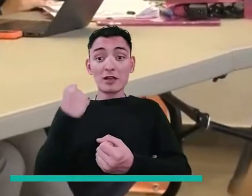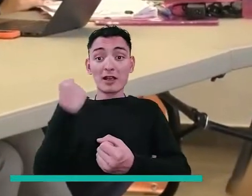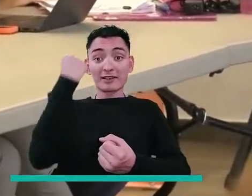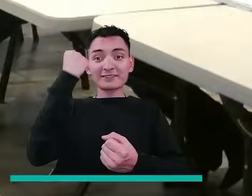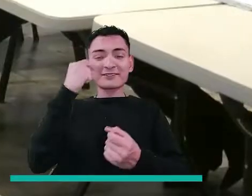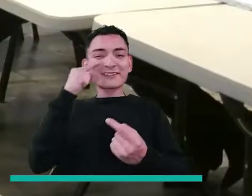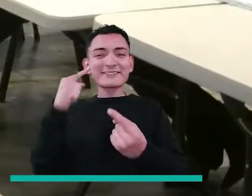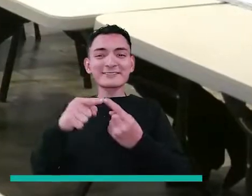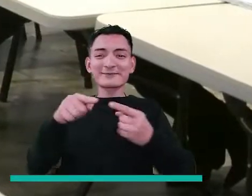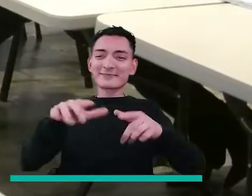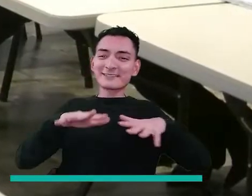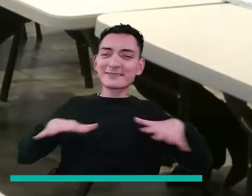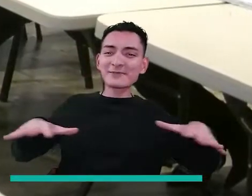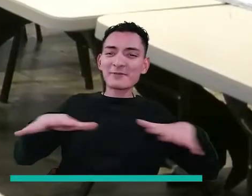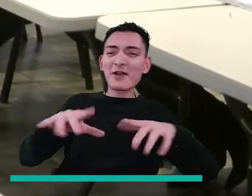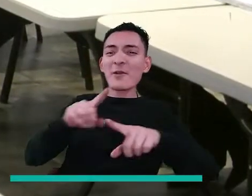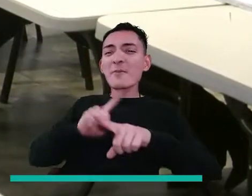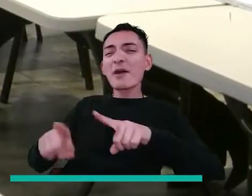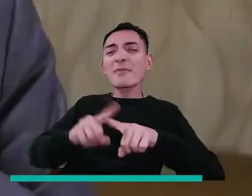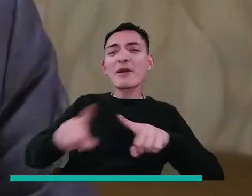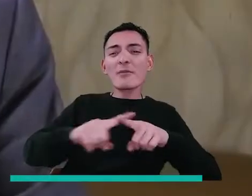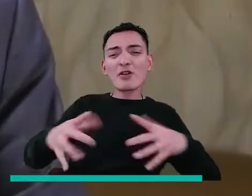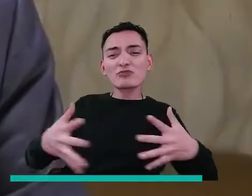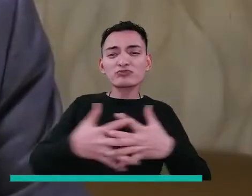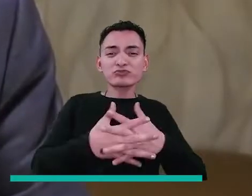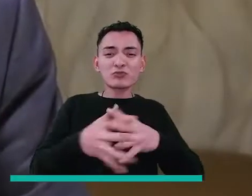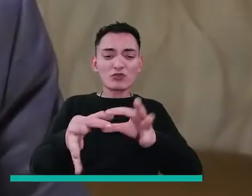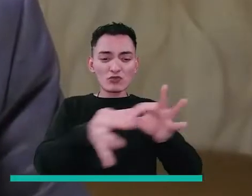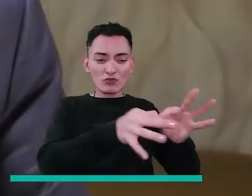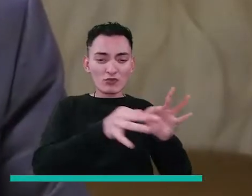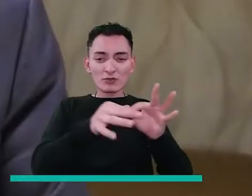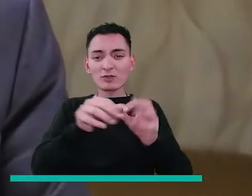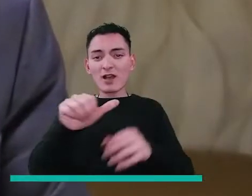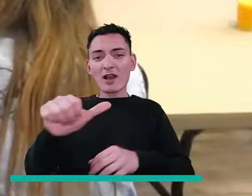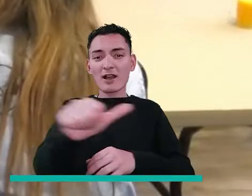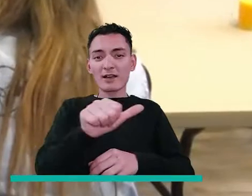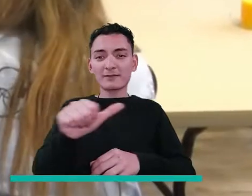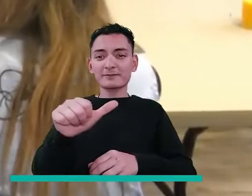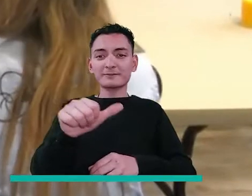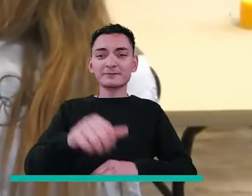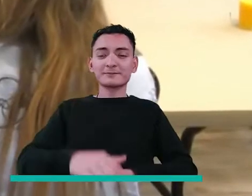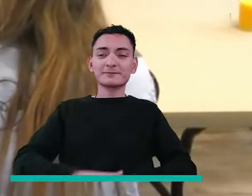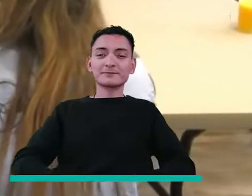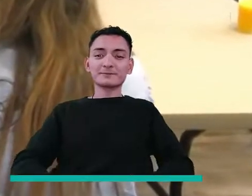ganancia, pero lo hemos hecho en todos los espacios y seguiremos trabajando de la mano con ellas.